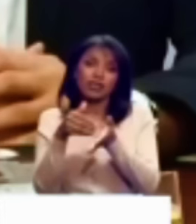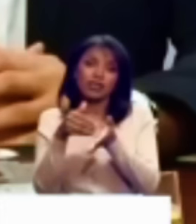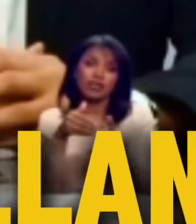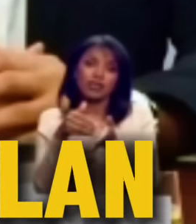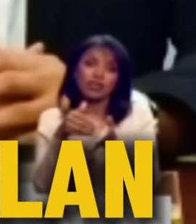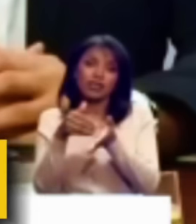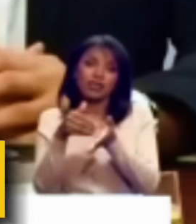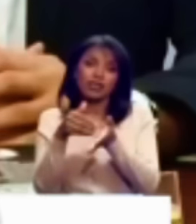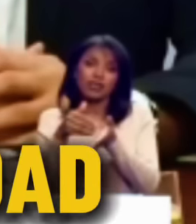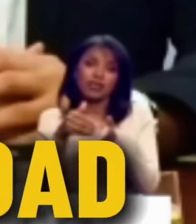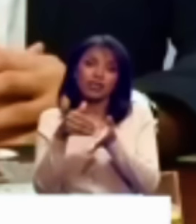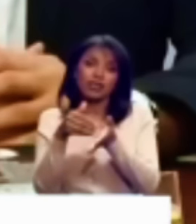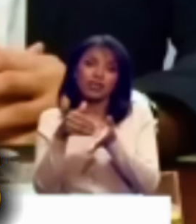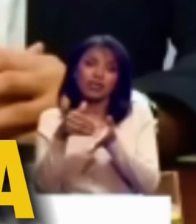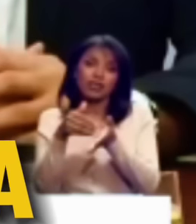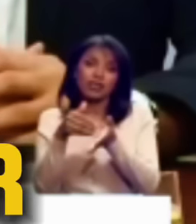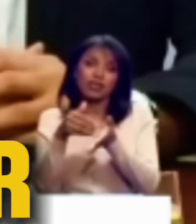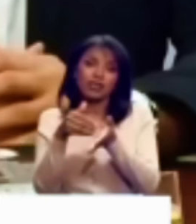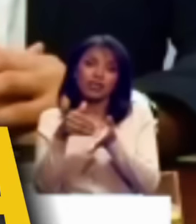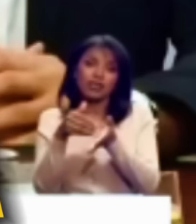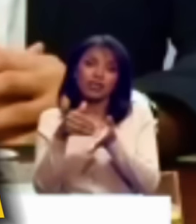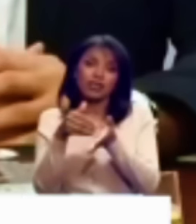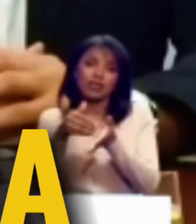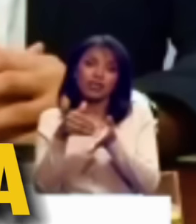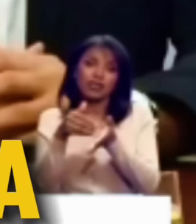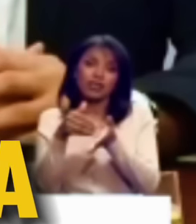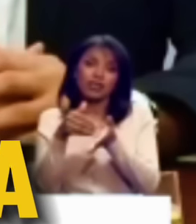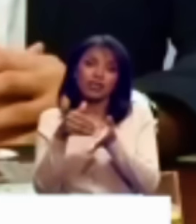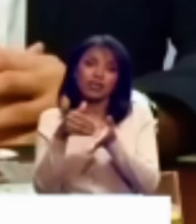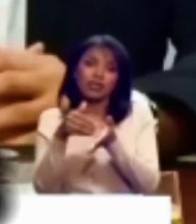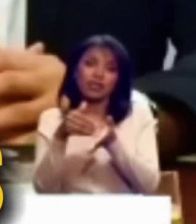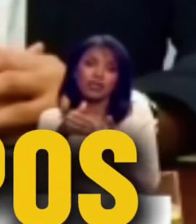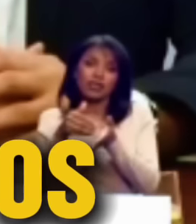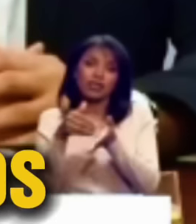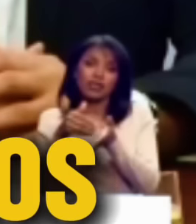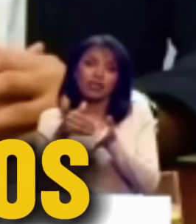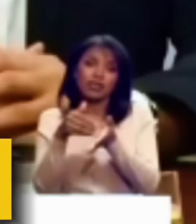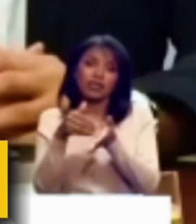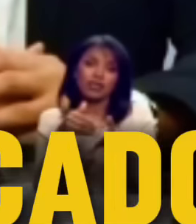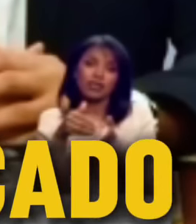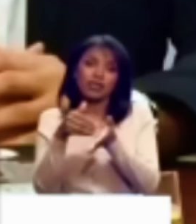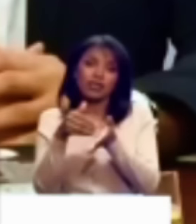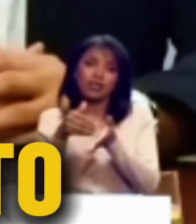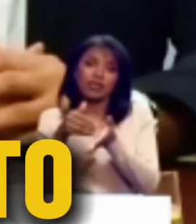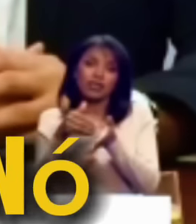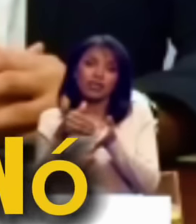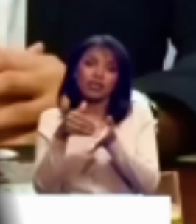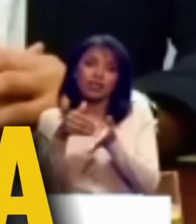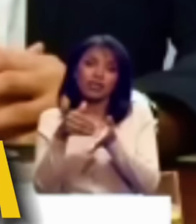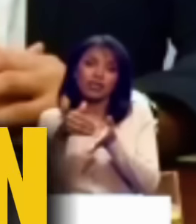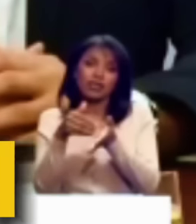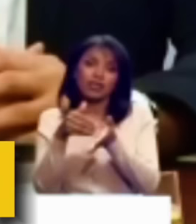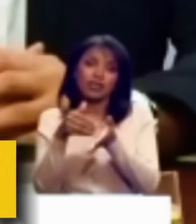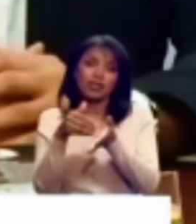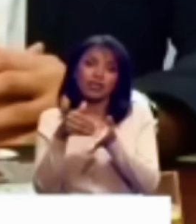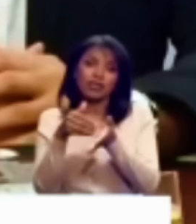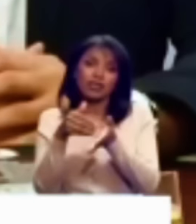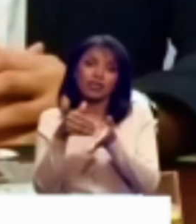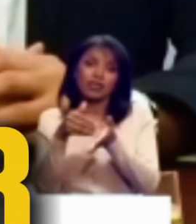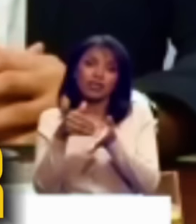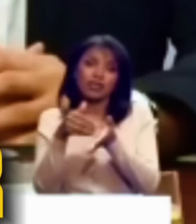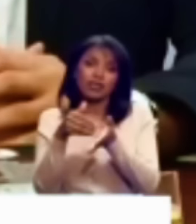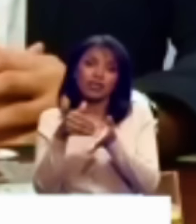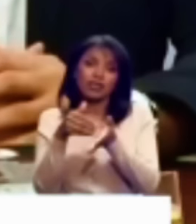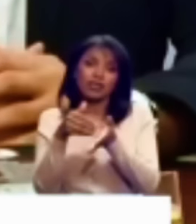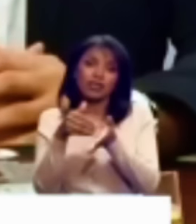luego se estrellan con la realidad y les toca caer en esa onda. Los equipos mismos han provocado un efecto dominó en la liga. Bien.